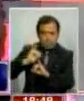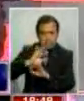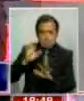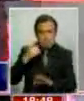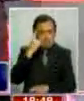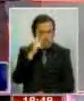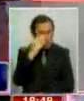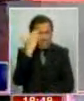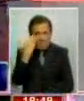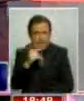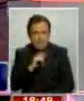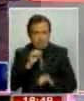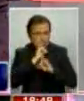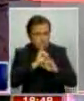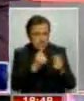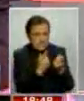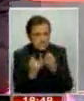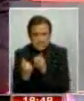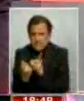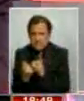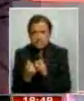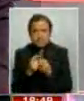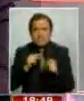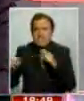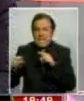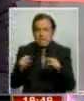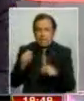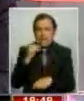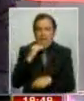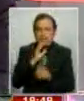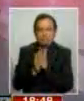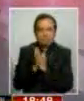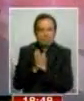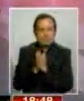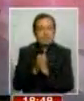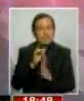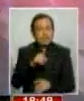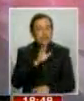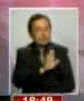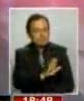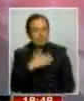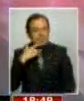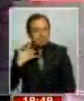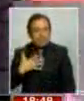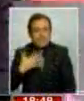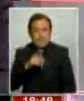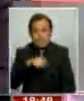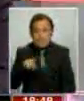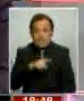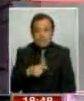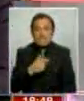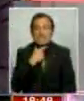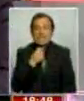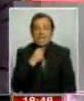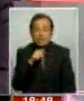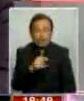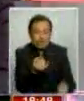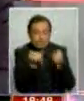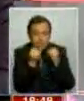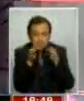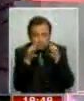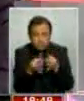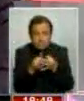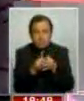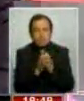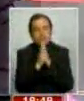he dicho, toda la información que se necesite para un trámite expedito. Pero mira, lo importante, a quien le está interesando aquí el detalle, mantengamos